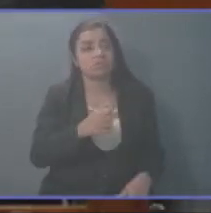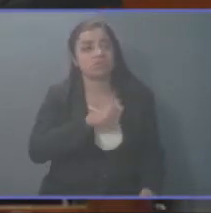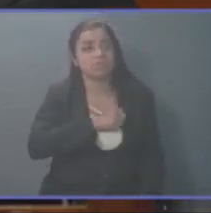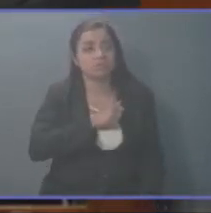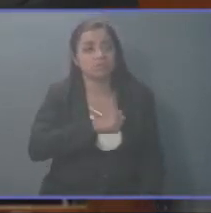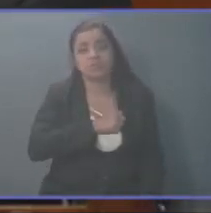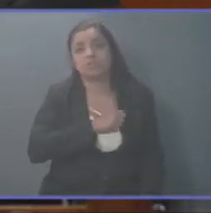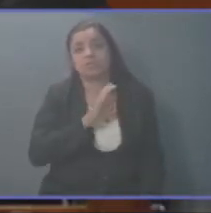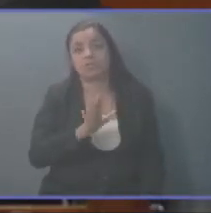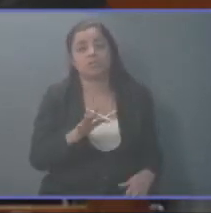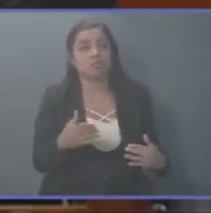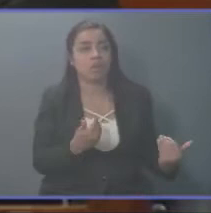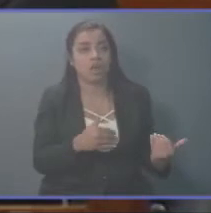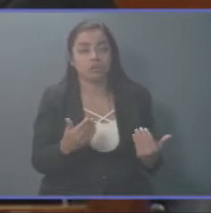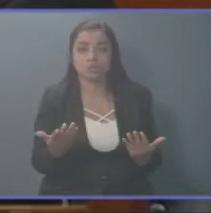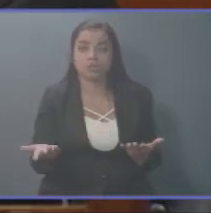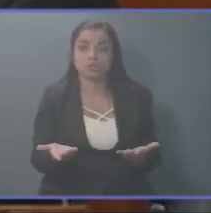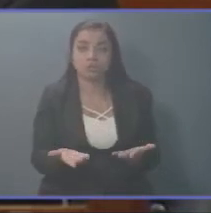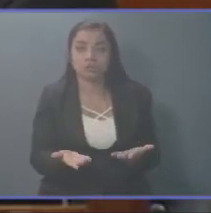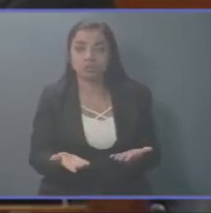responsables por sus propios actos.